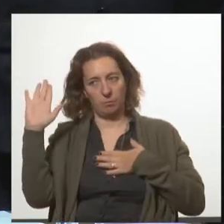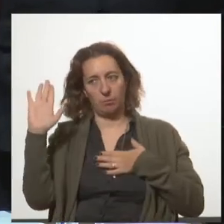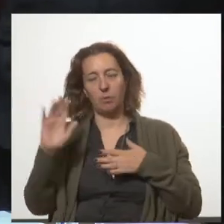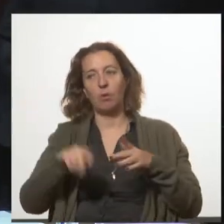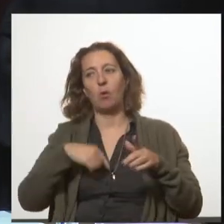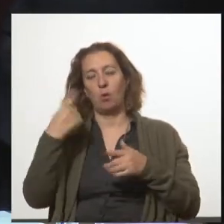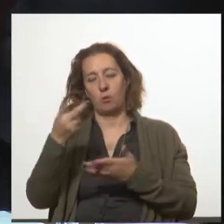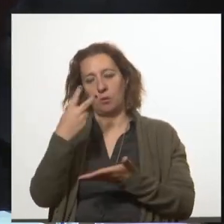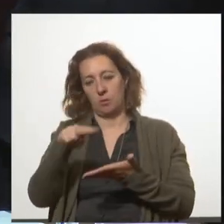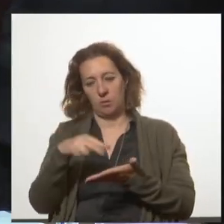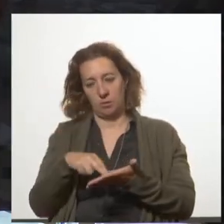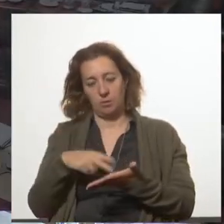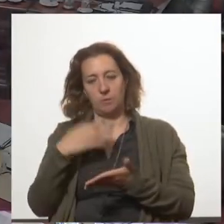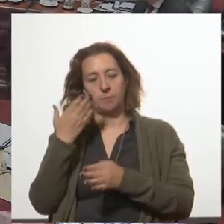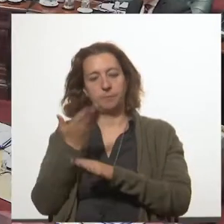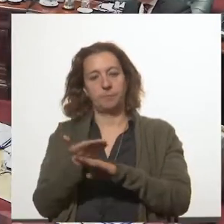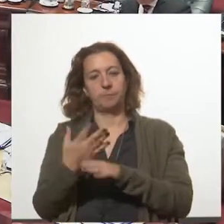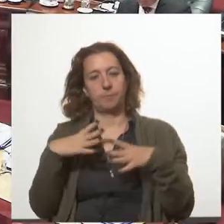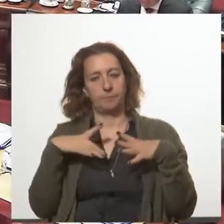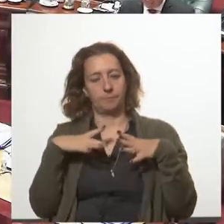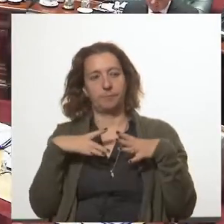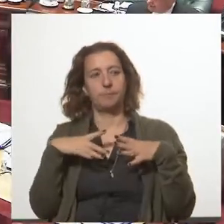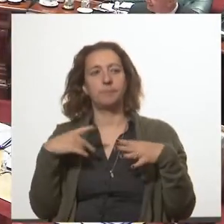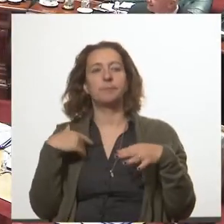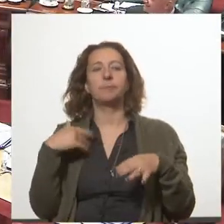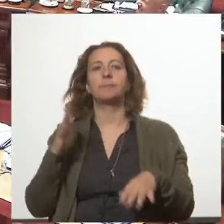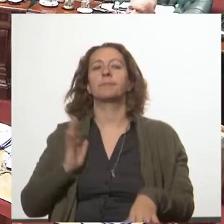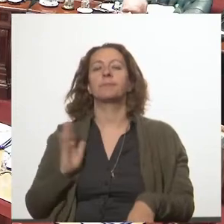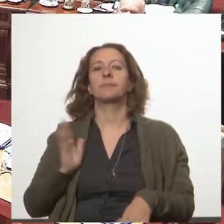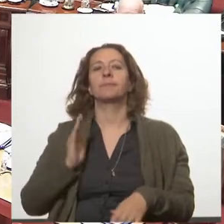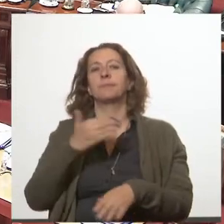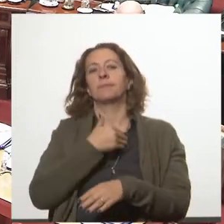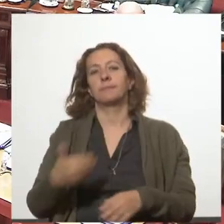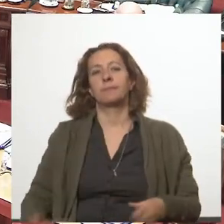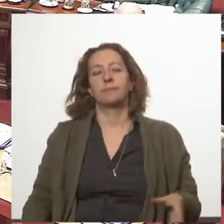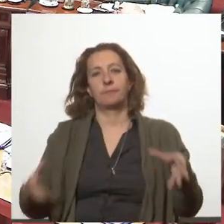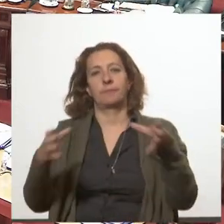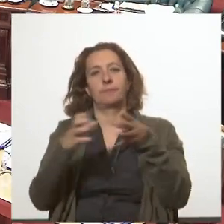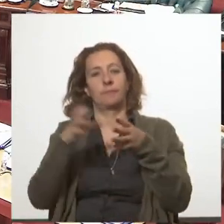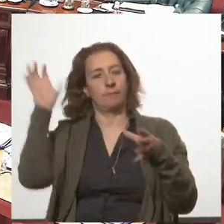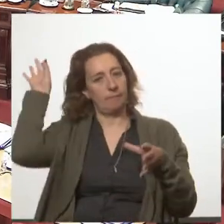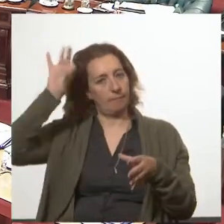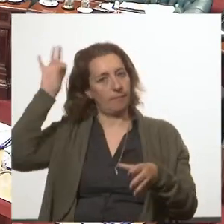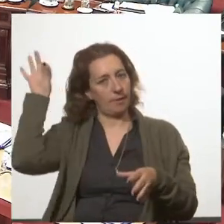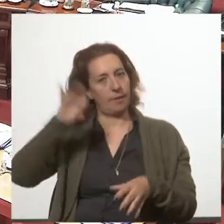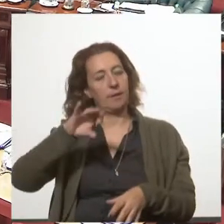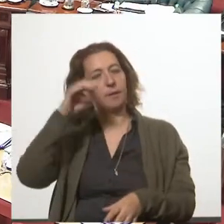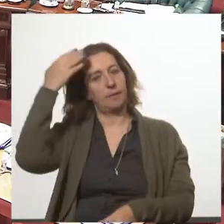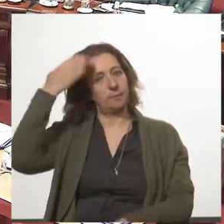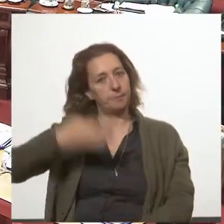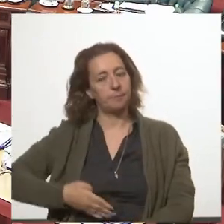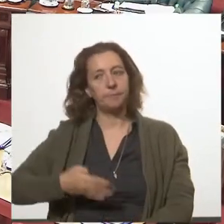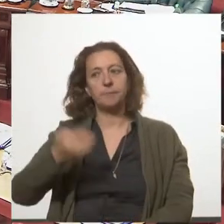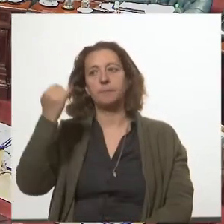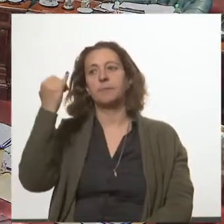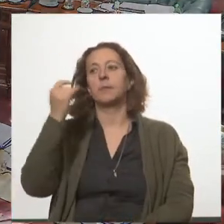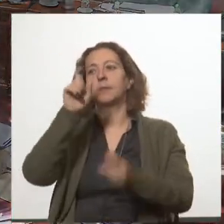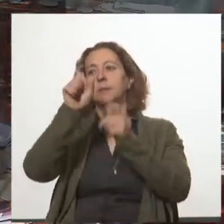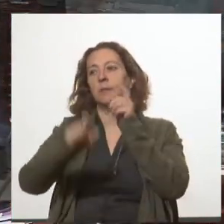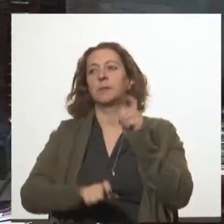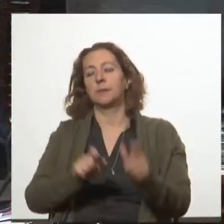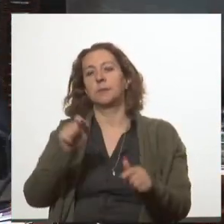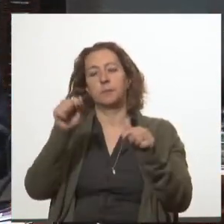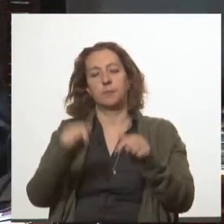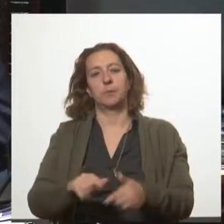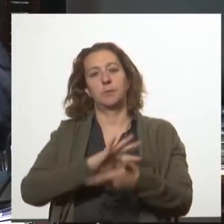otra solicitud de licencia sea la mes siguiente la cámara de senadores escriba la tiza gimón de mi mayor consideración quien suscribe solicita